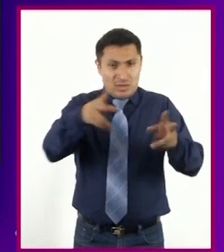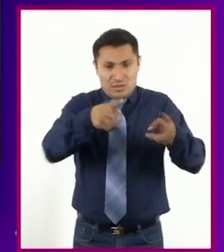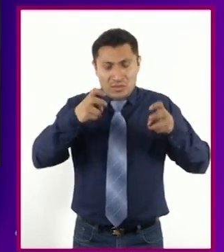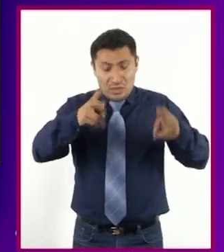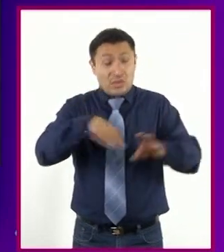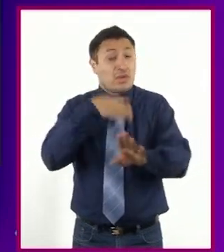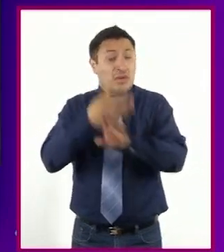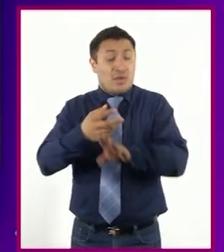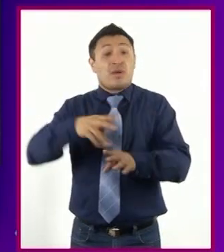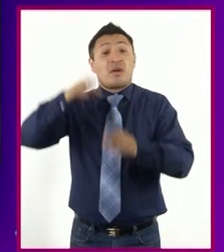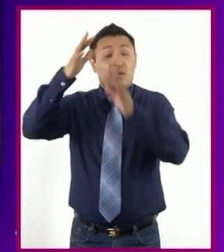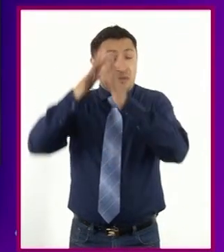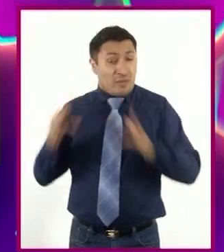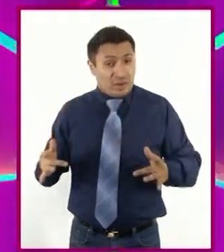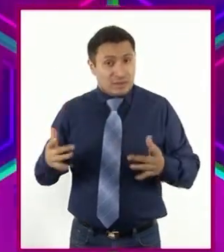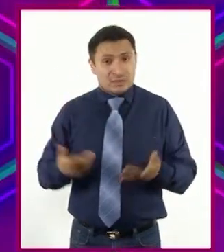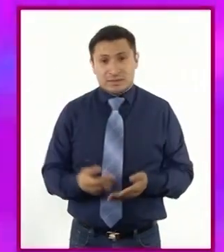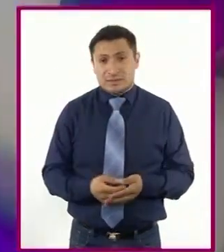francés?